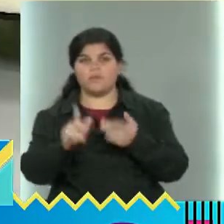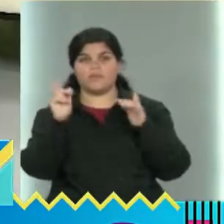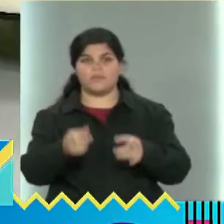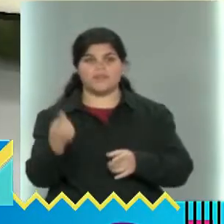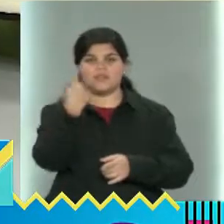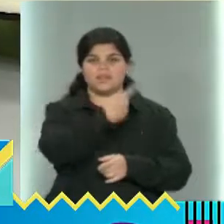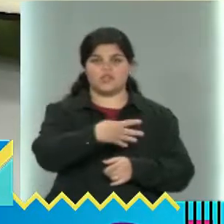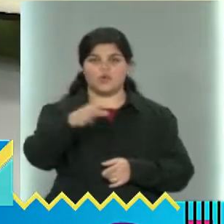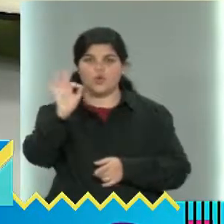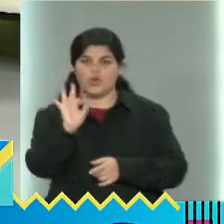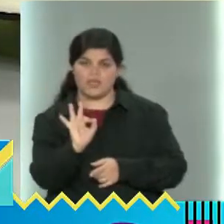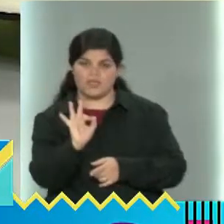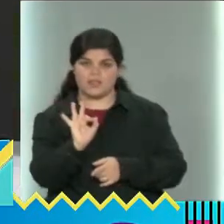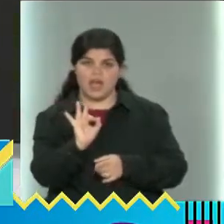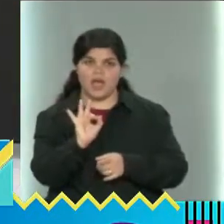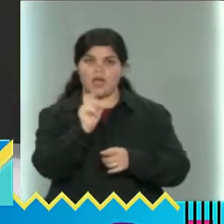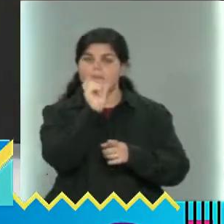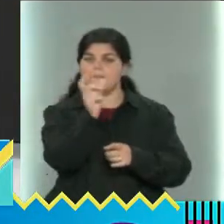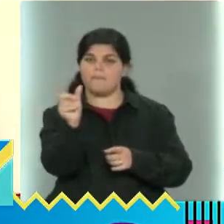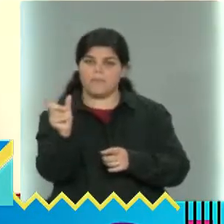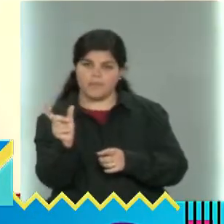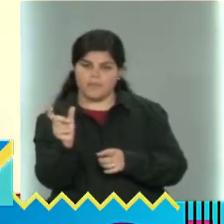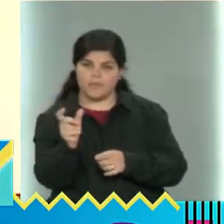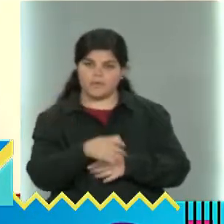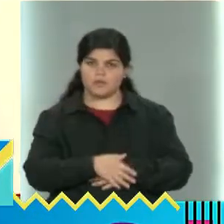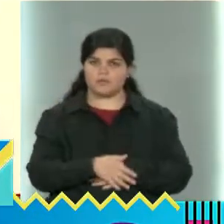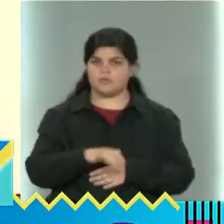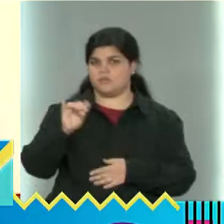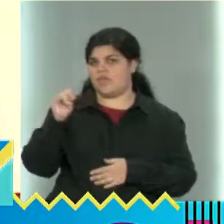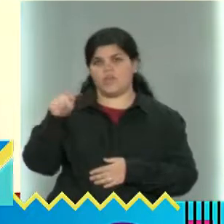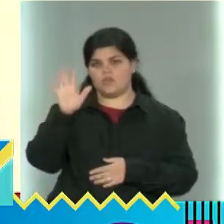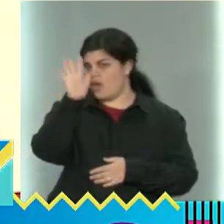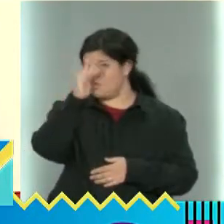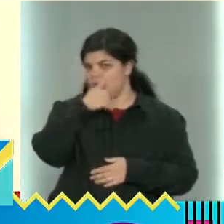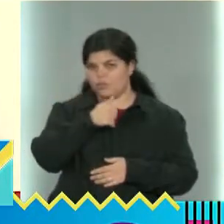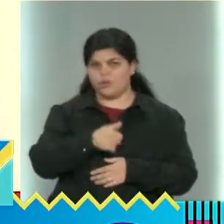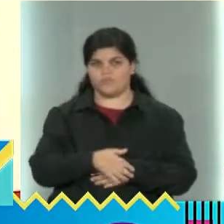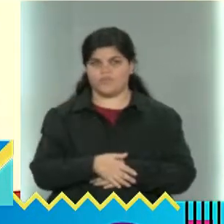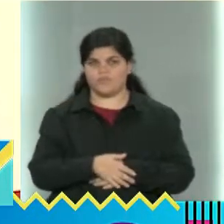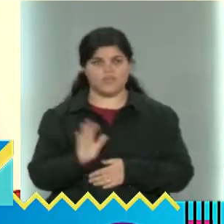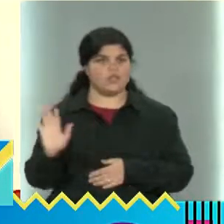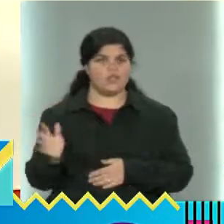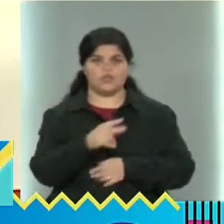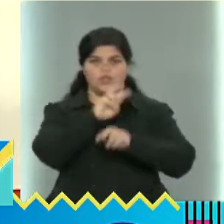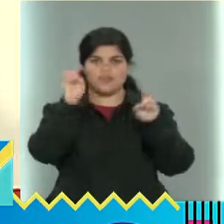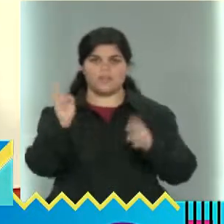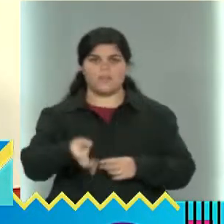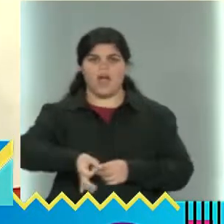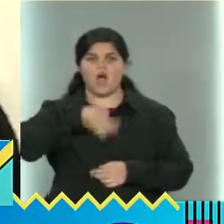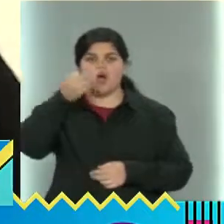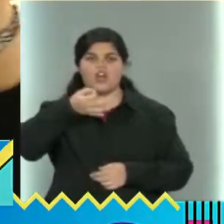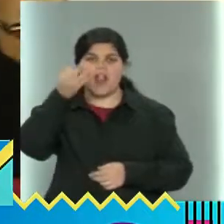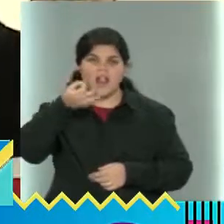140 caracteres y escribir algo en 140. Sí, es muy antiguo, es muy antiguo. Todo lo oral, la cantera